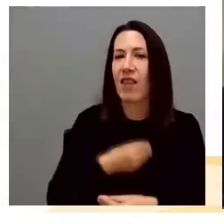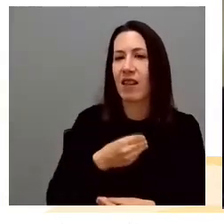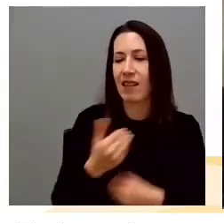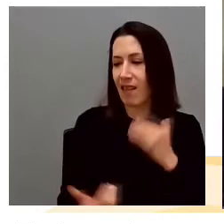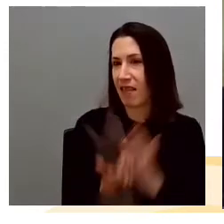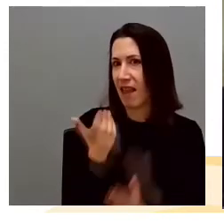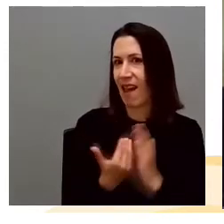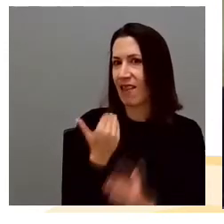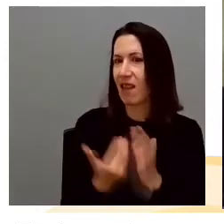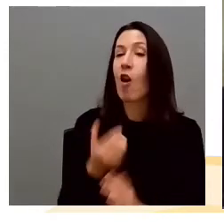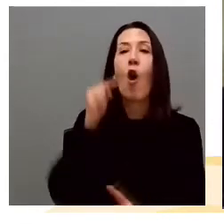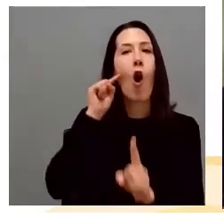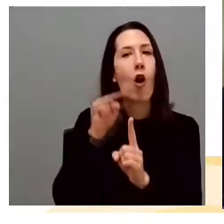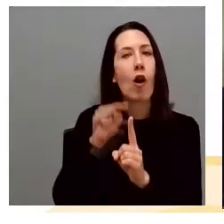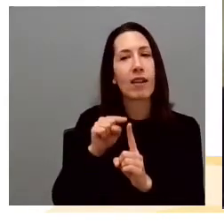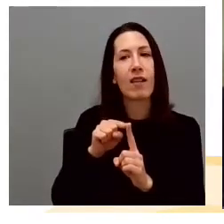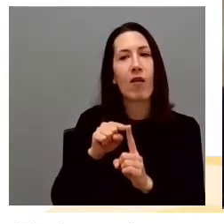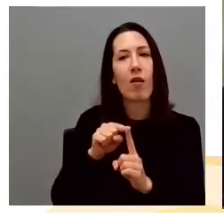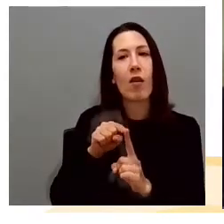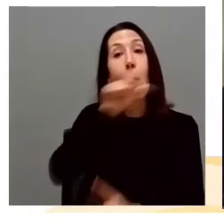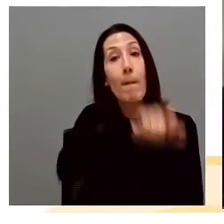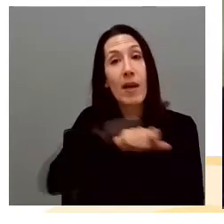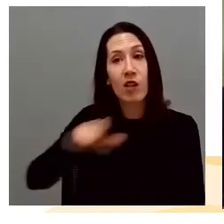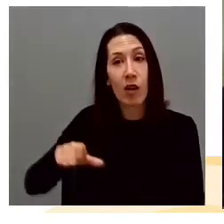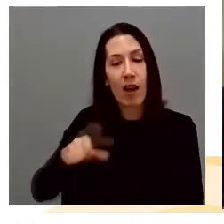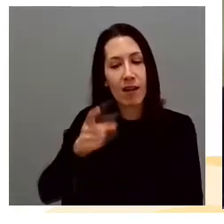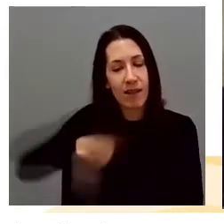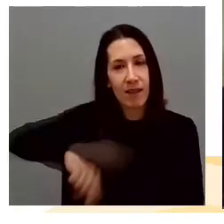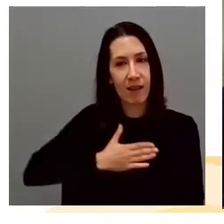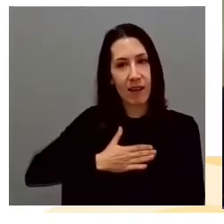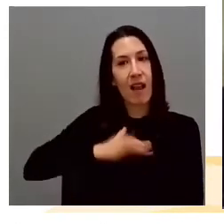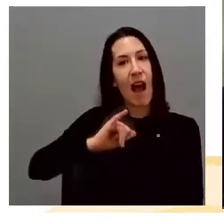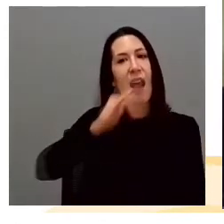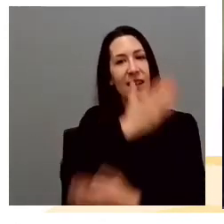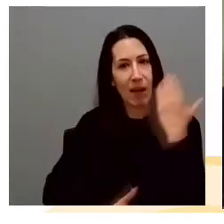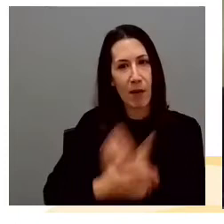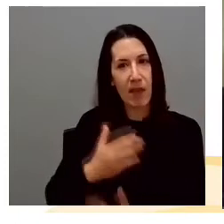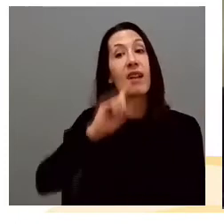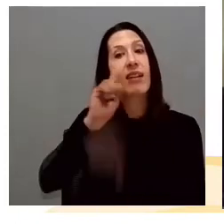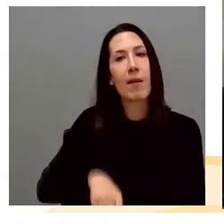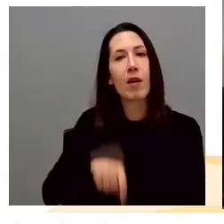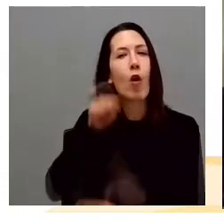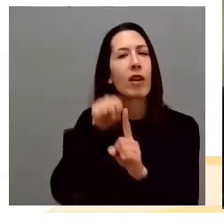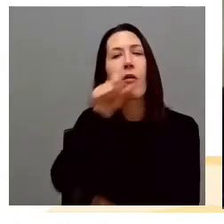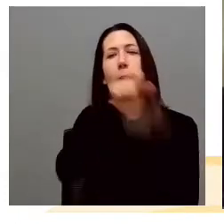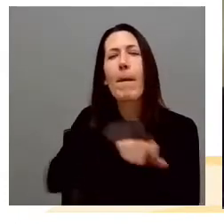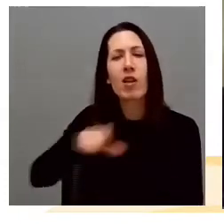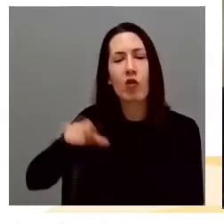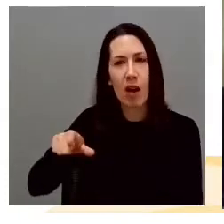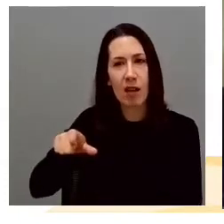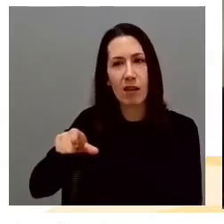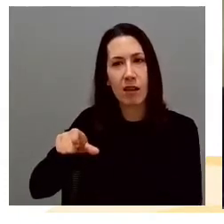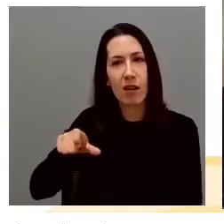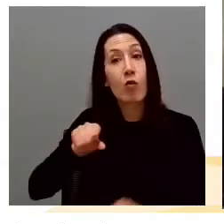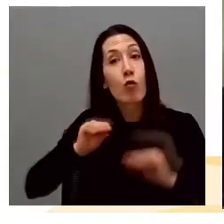días en beneficio de las personas que tenemos discapacidad, en beneficio de las personas